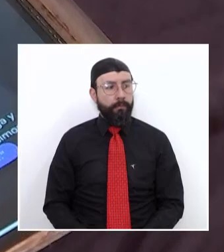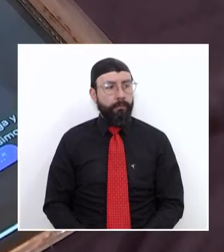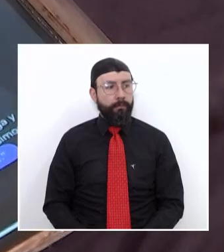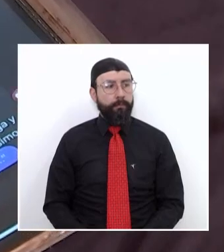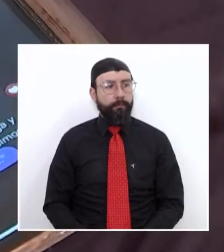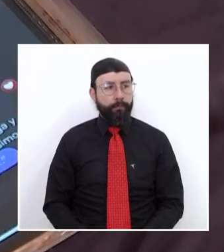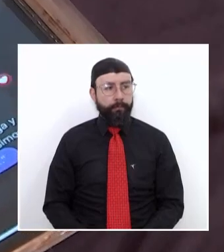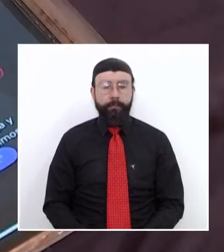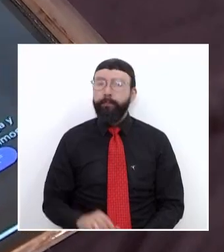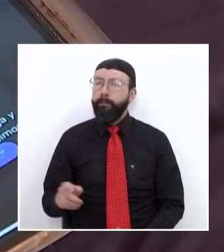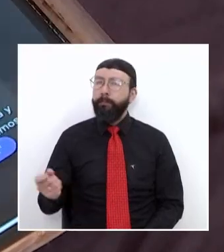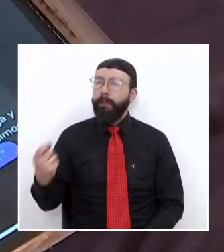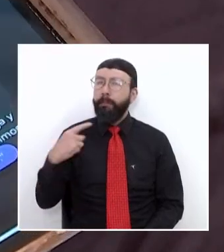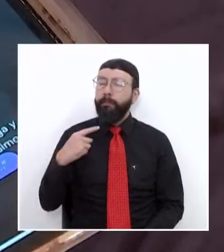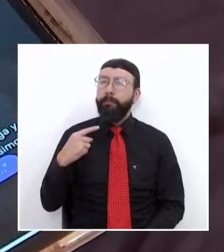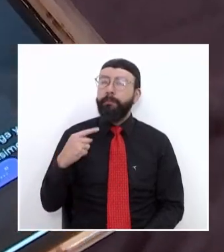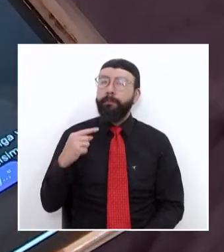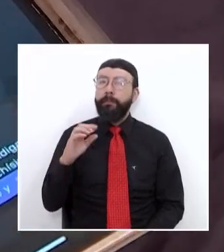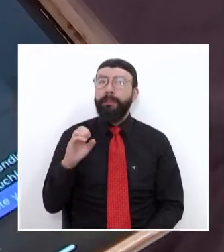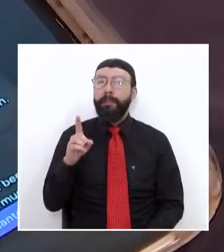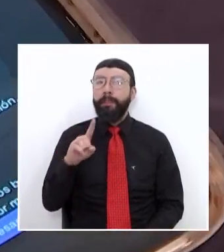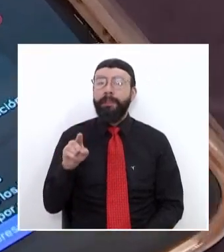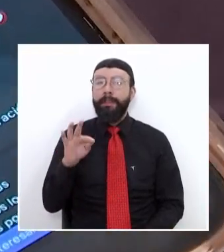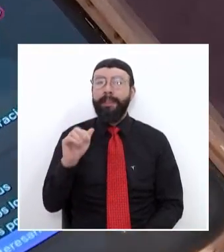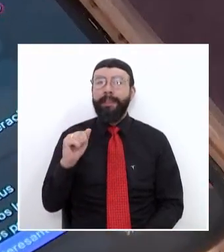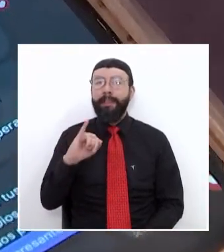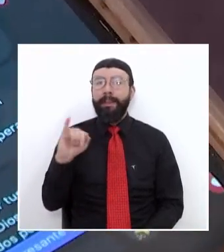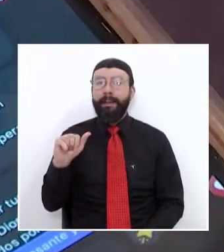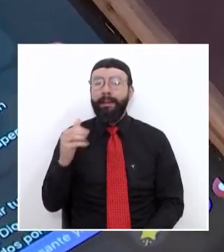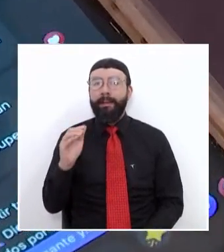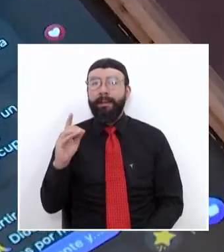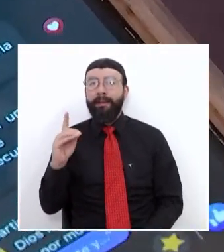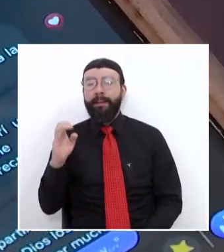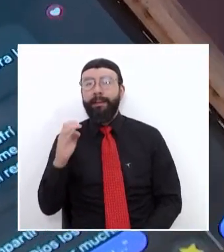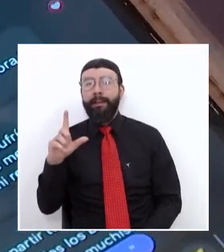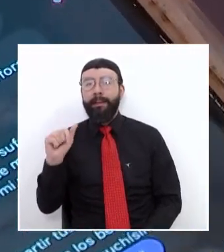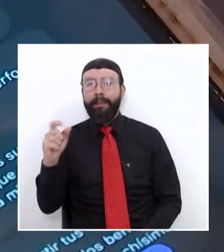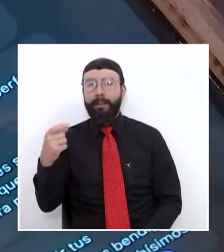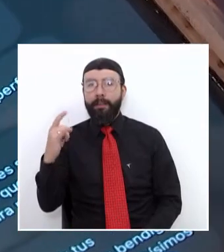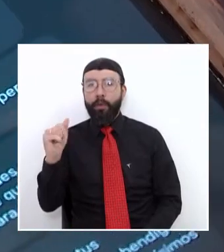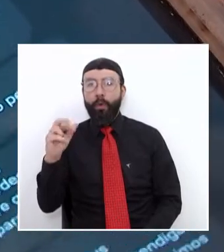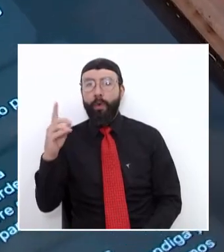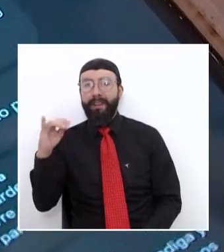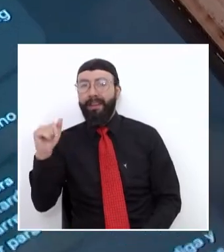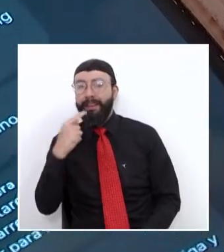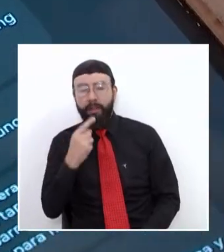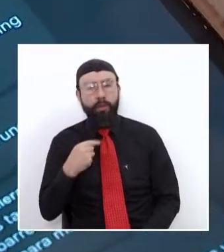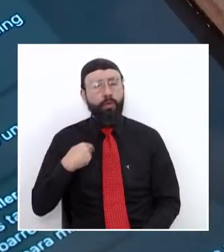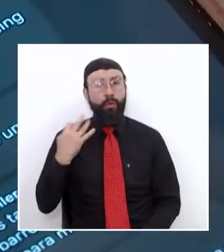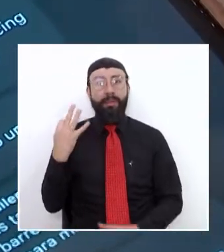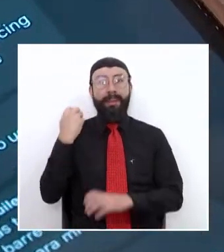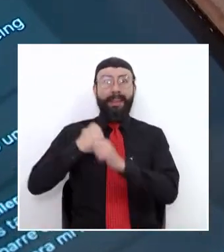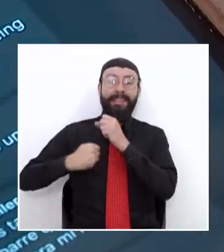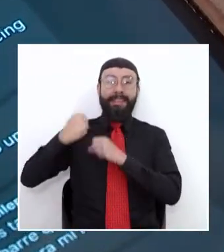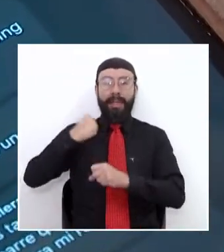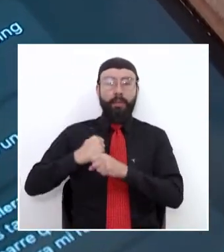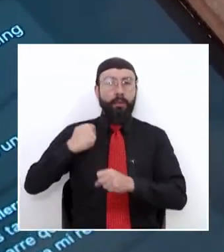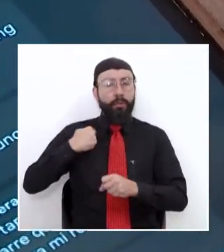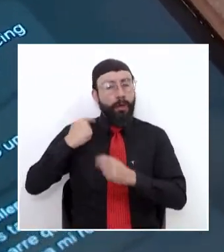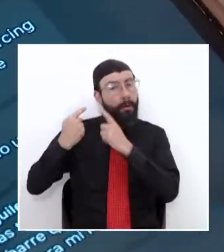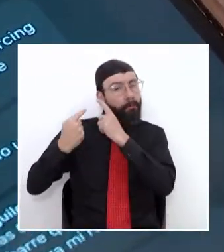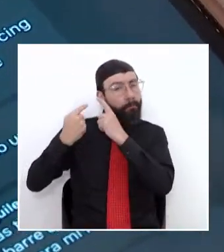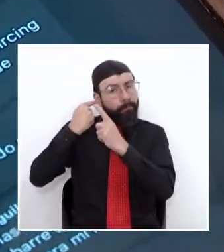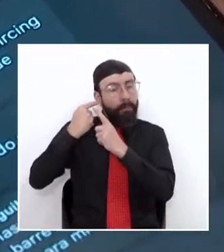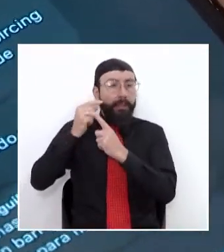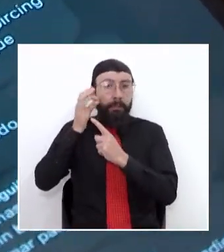Bueno, nos pregunta Estaja de la Guardia. Ahí la ven mejor la pregunta. Doctor, hace 3 años me hice un piercing para supuestamente la